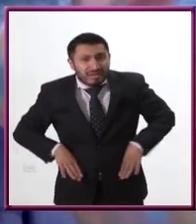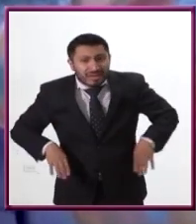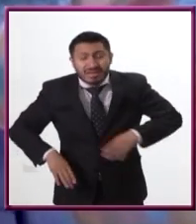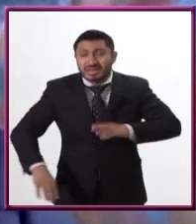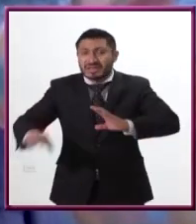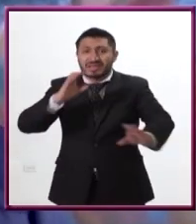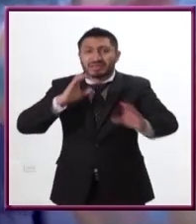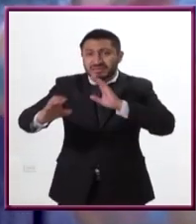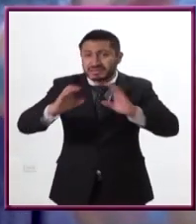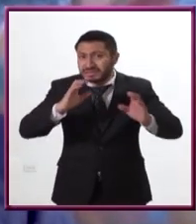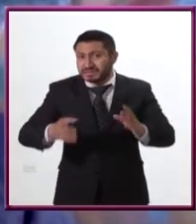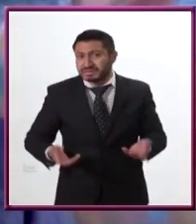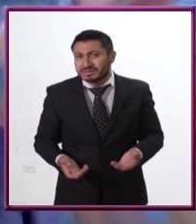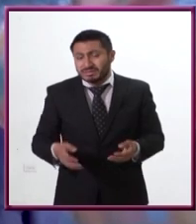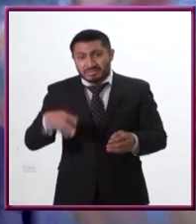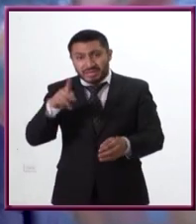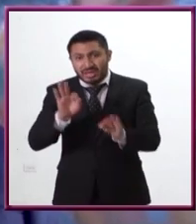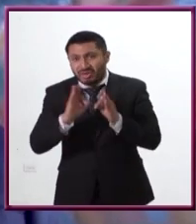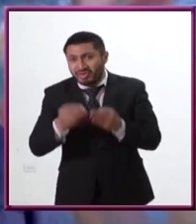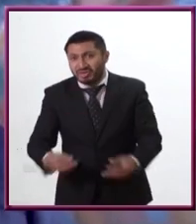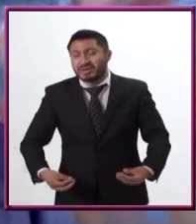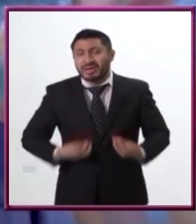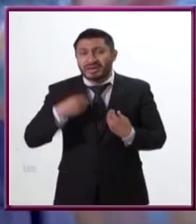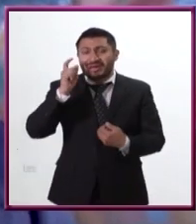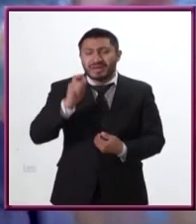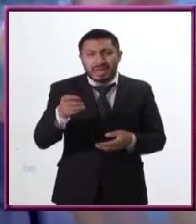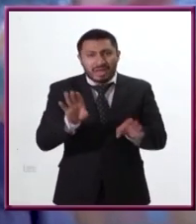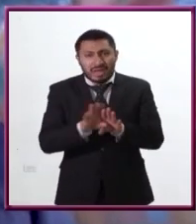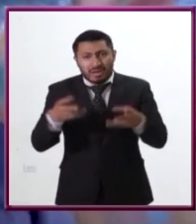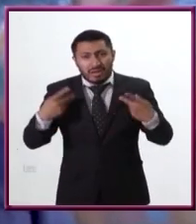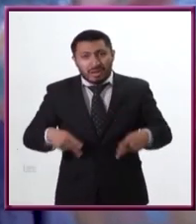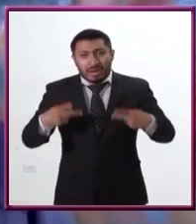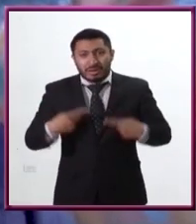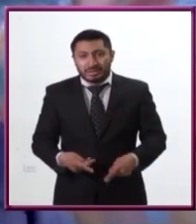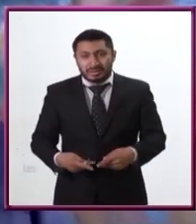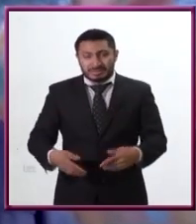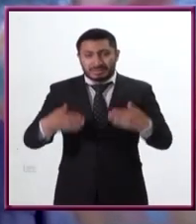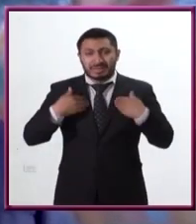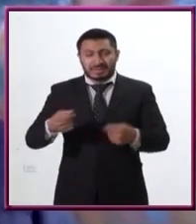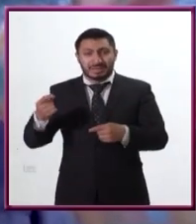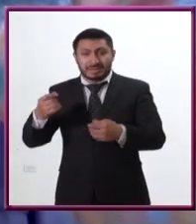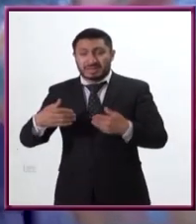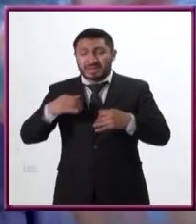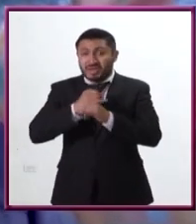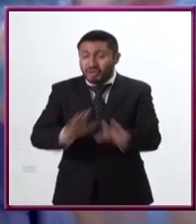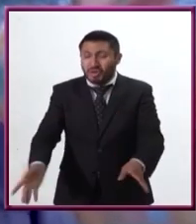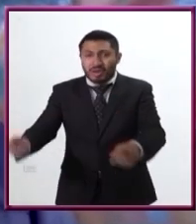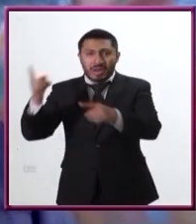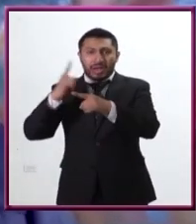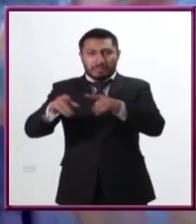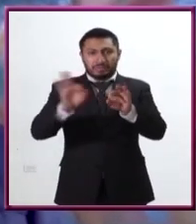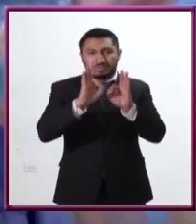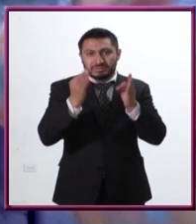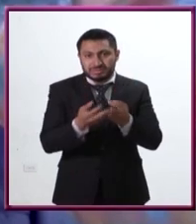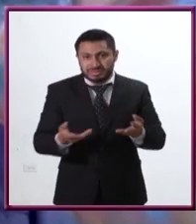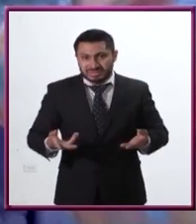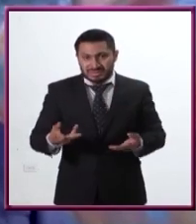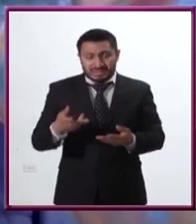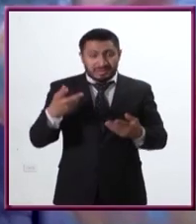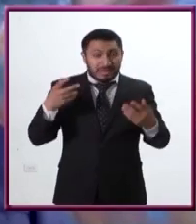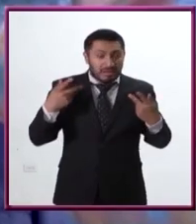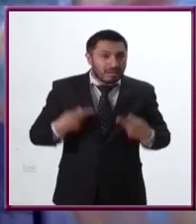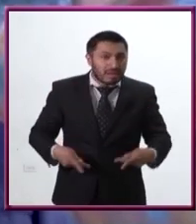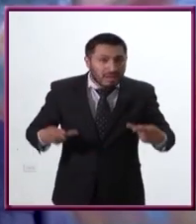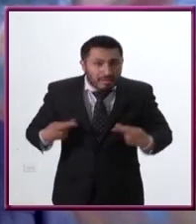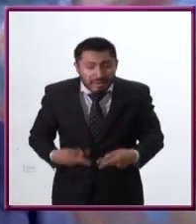retos en la comunicación sobre todo, pero al final del día es una condición de vida que hace que las personas procesen información de manera distinta y por lo tanto se